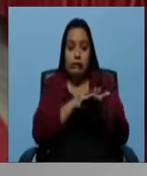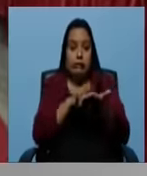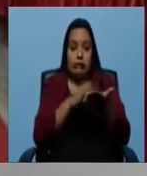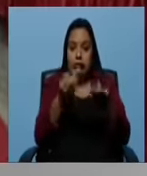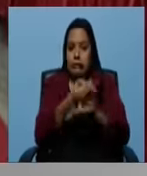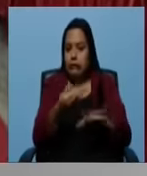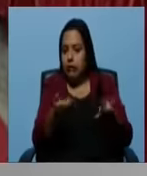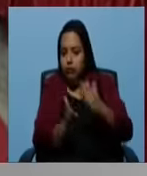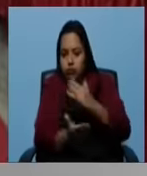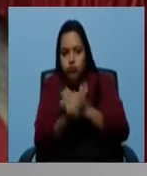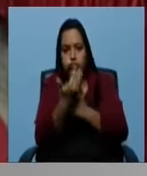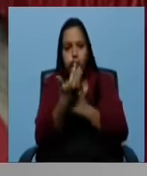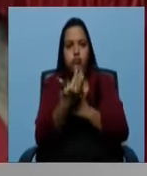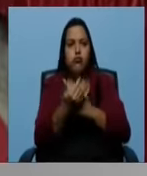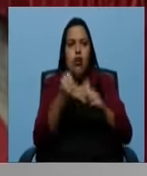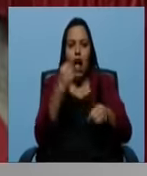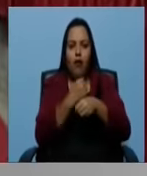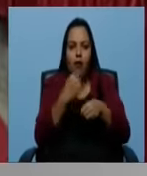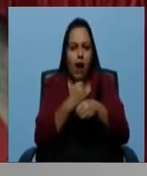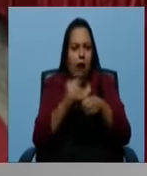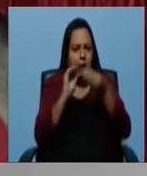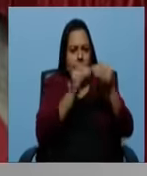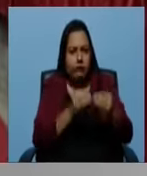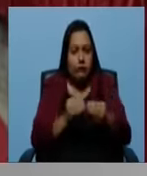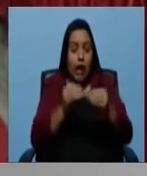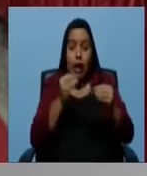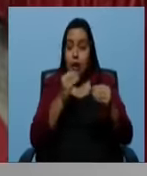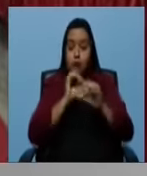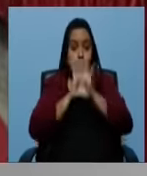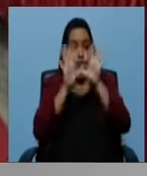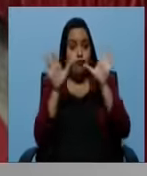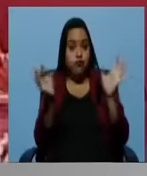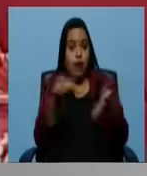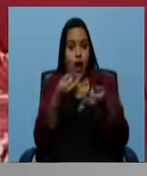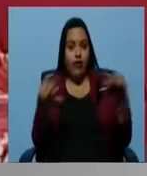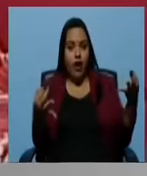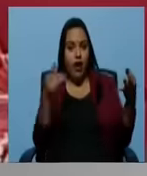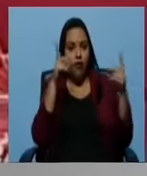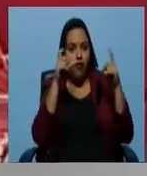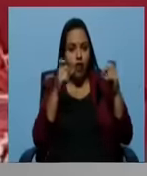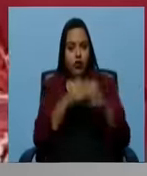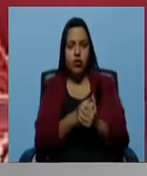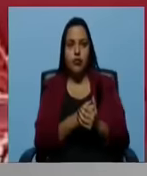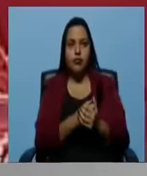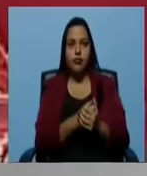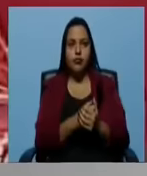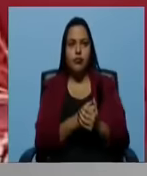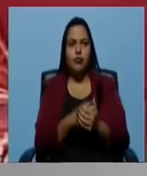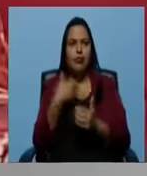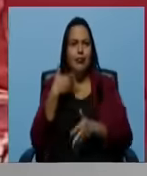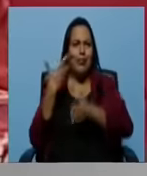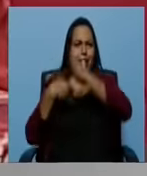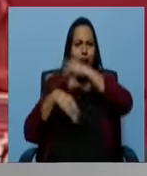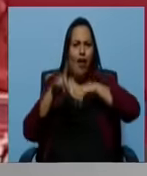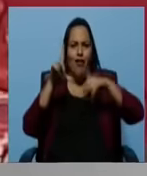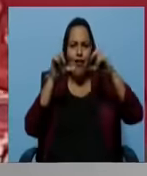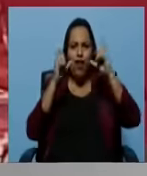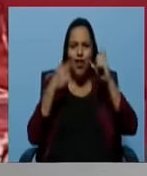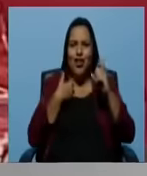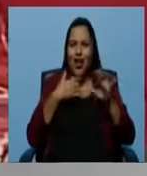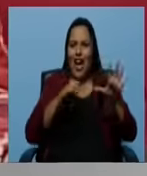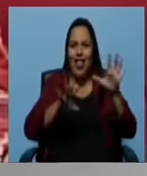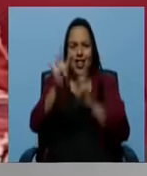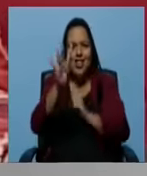bien trabajadas, muy nítidas, muy nítidas. Hay una foto mía que cuando tenía como 14 años más o menos.